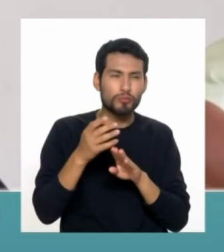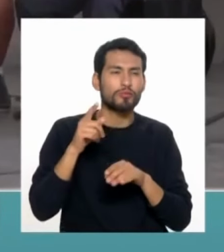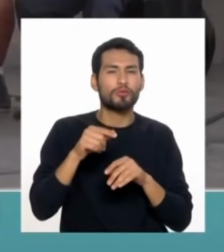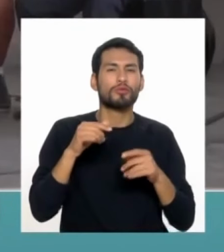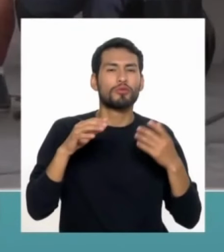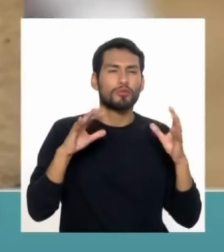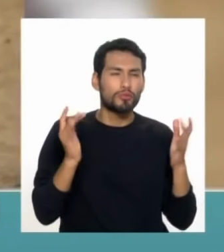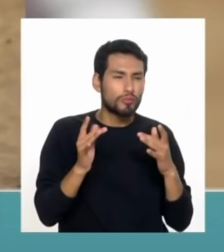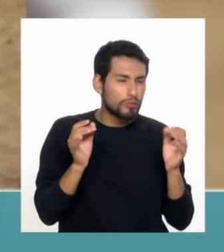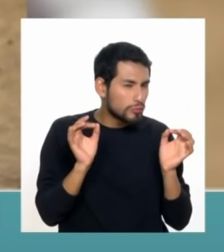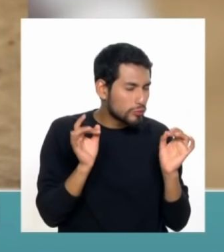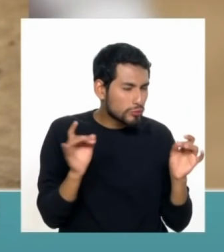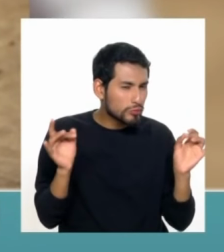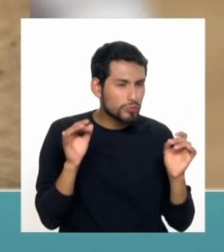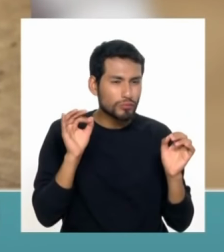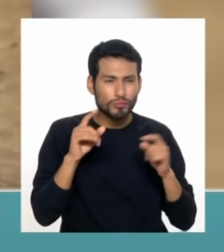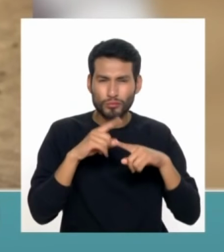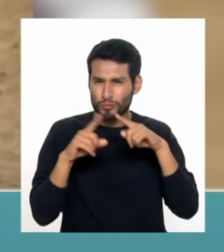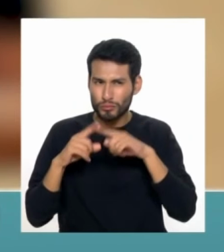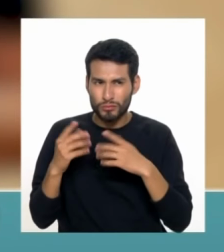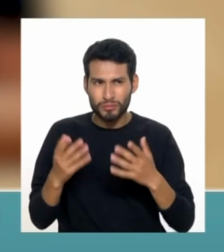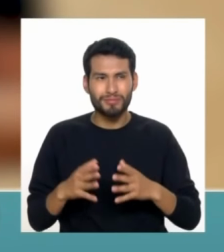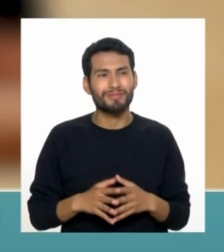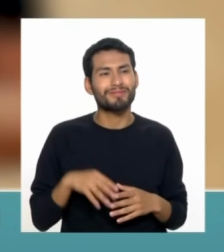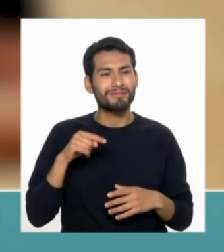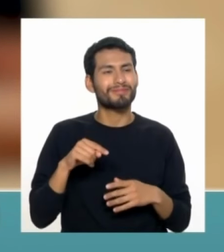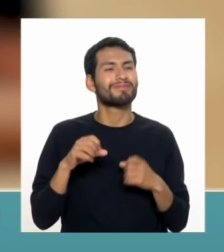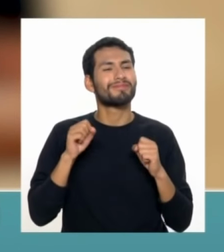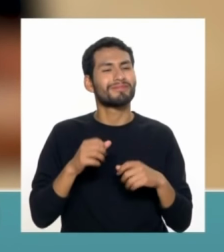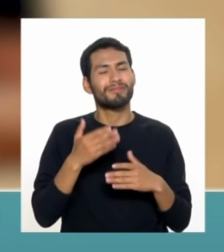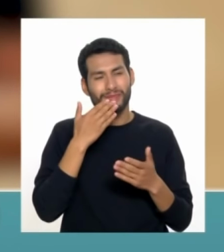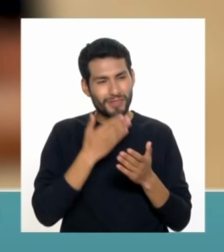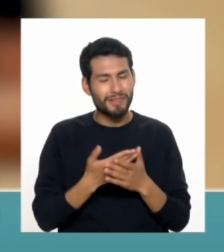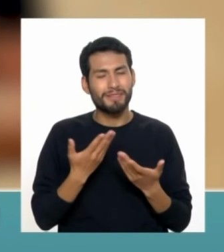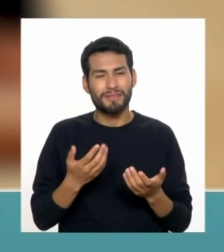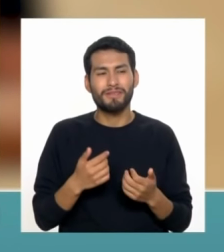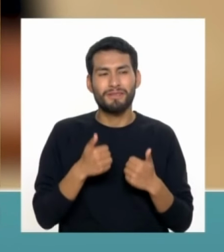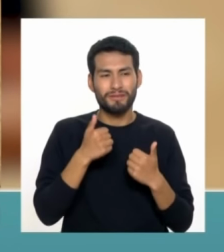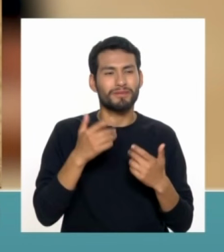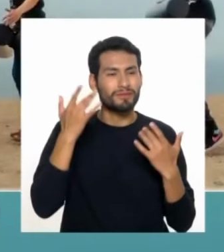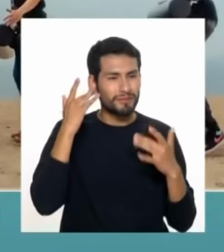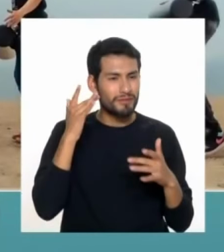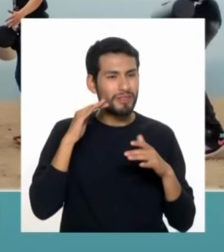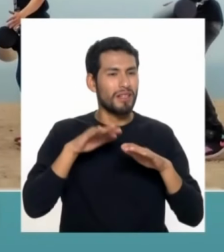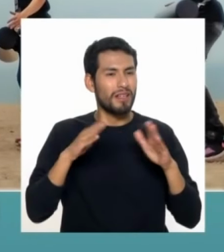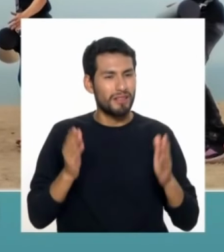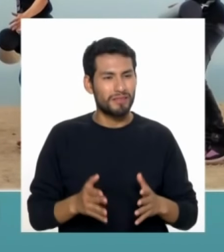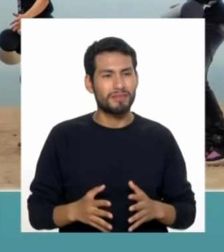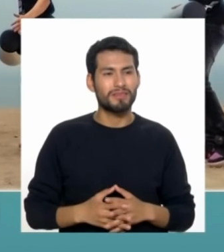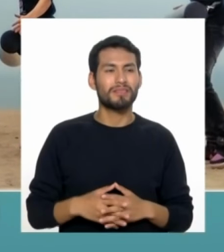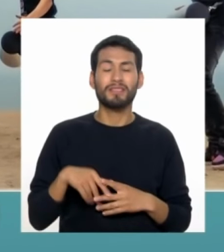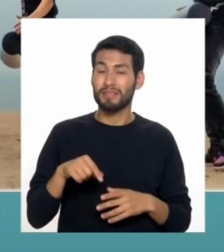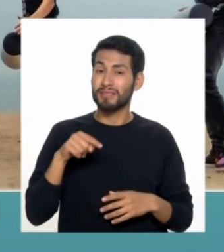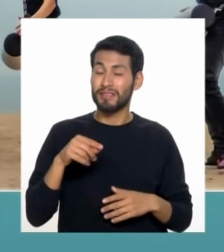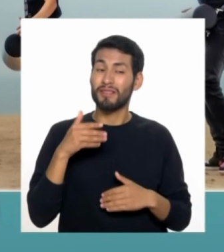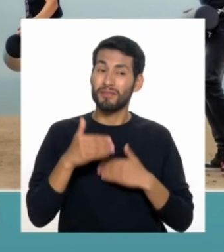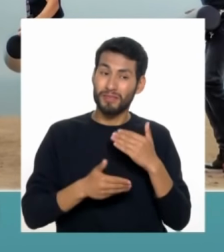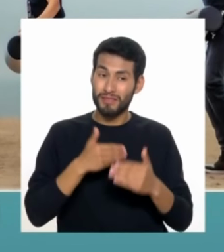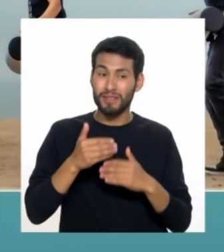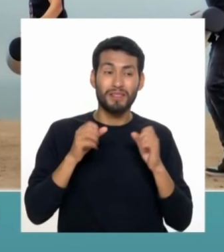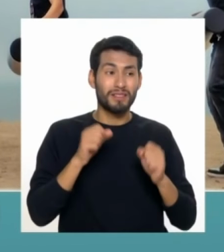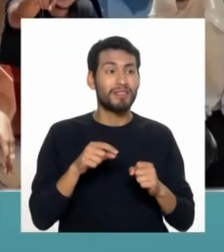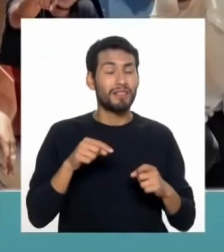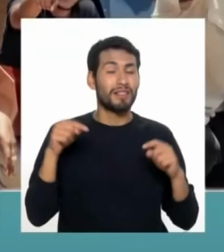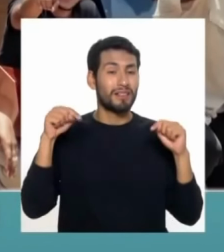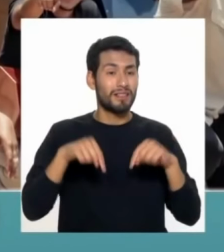sordos, la calidad de triple y muchas cosas más que influyen para la buena calidad del sonido de un cajón. Fue tal vez este proceso lo que hizo que hasta